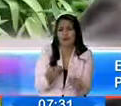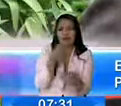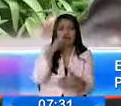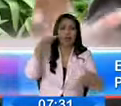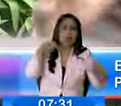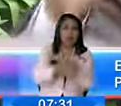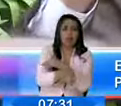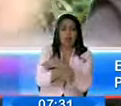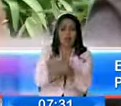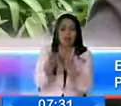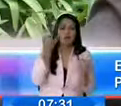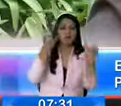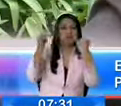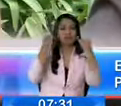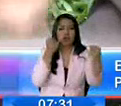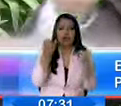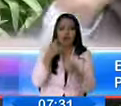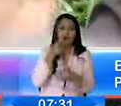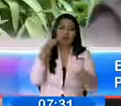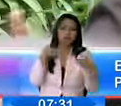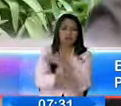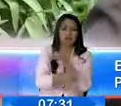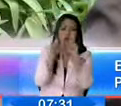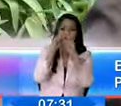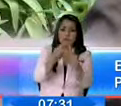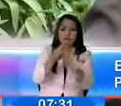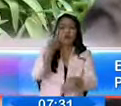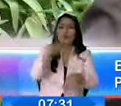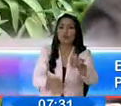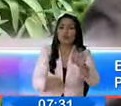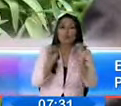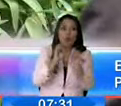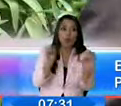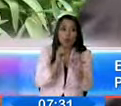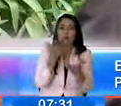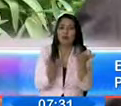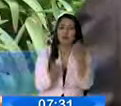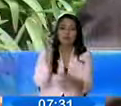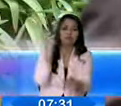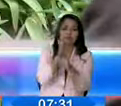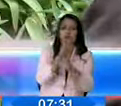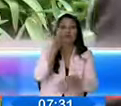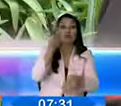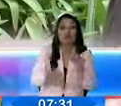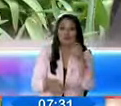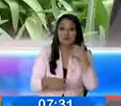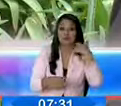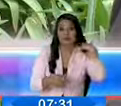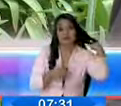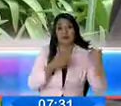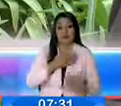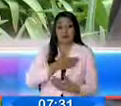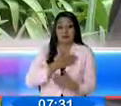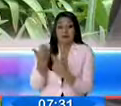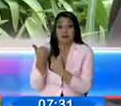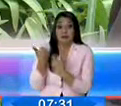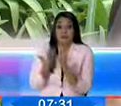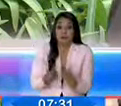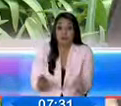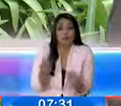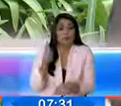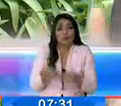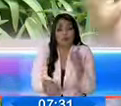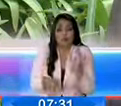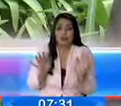lanzar ideológicamente a calificar situaciones que definitivamente no están en nuestras manos solucionar,